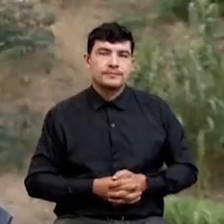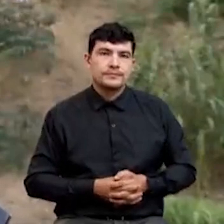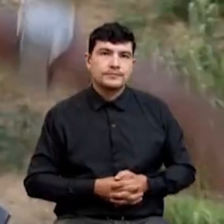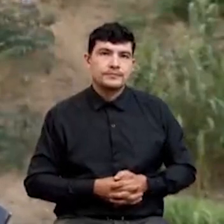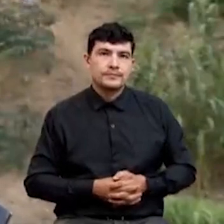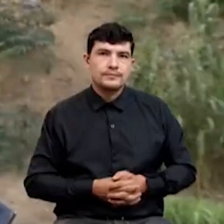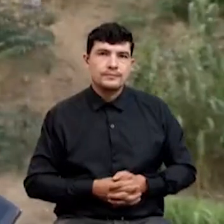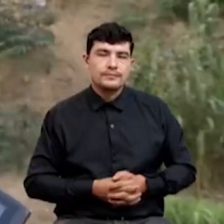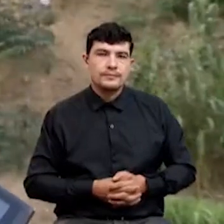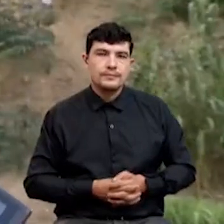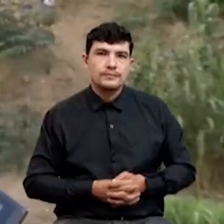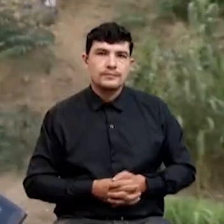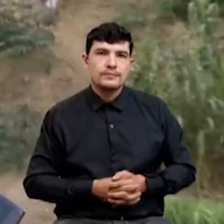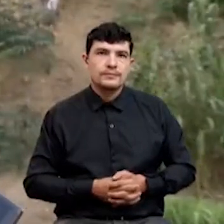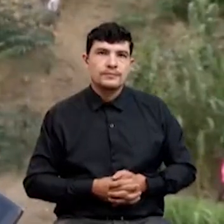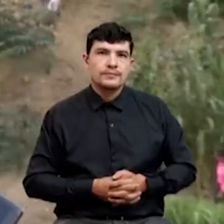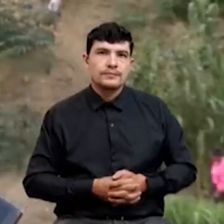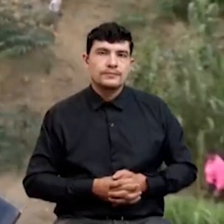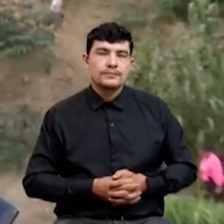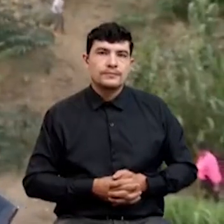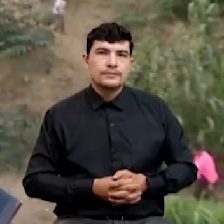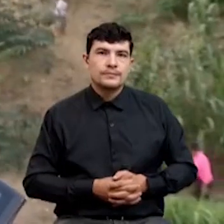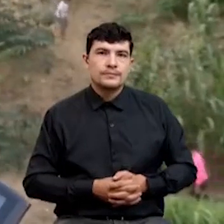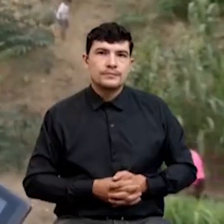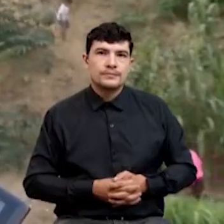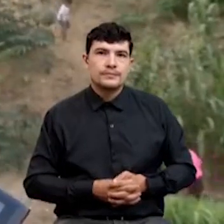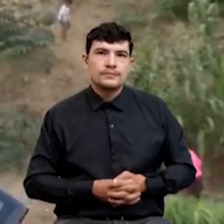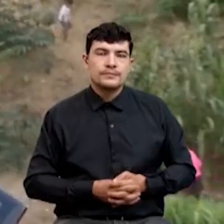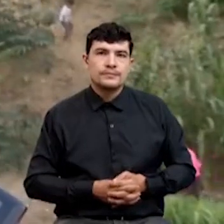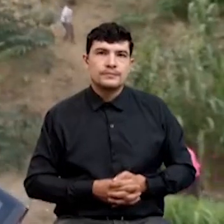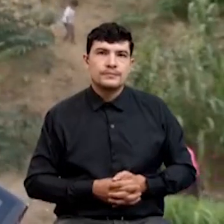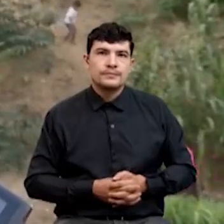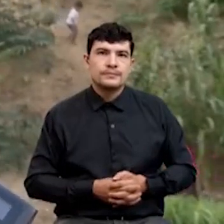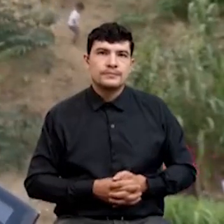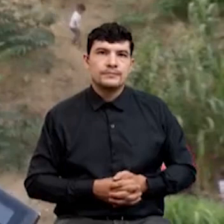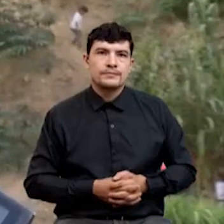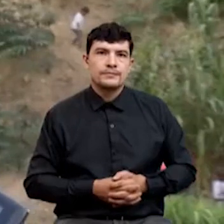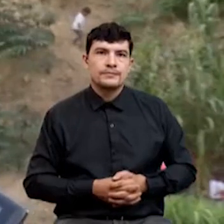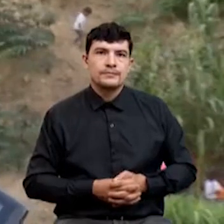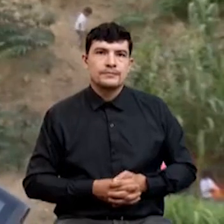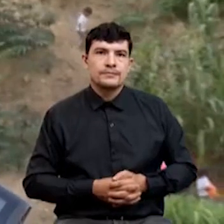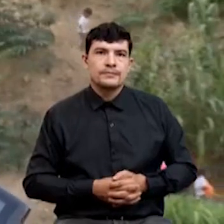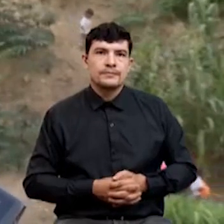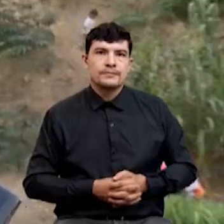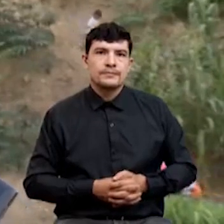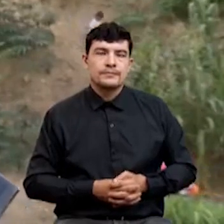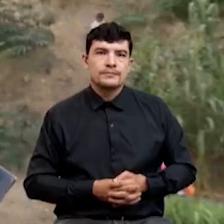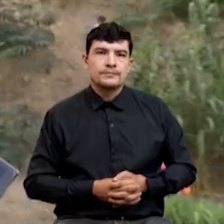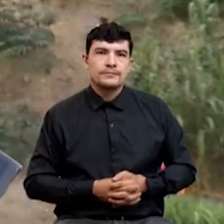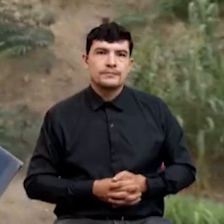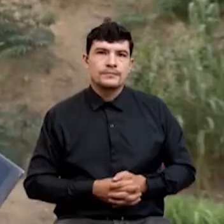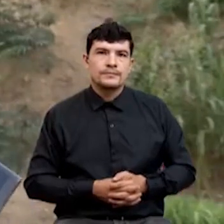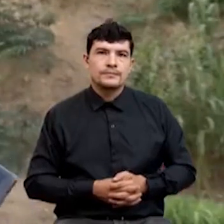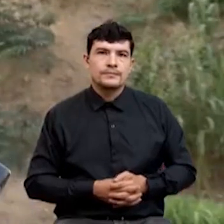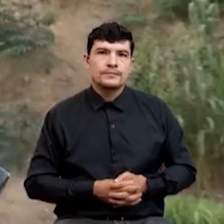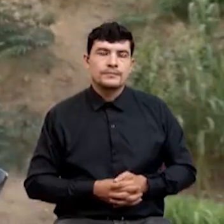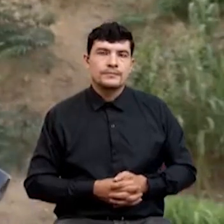de la funda del barrio abajo para salir acá se gasta un promedio de unos 20 minutos caminando un niño someternos